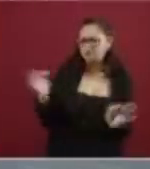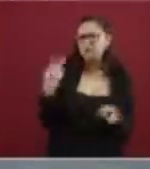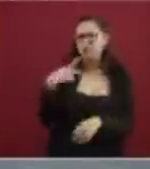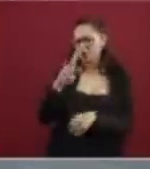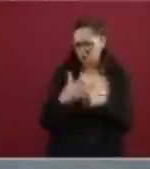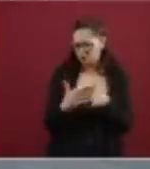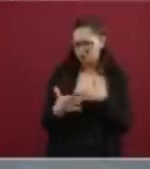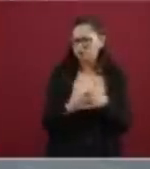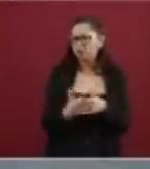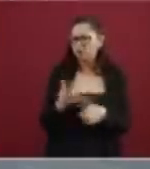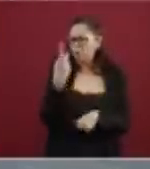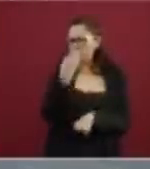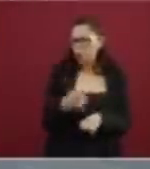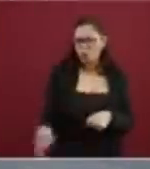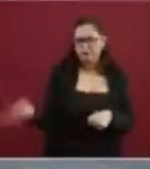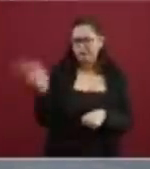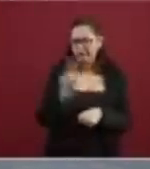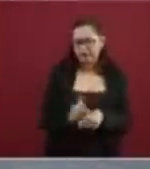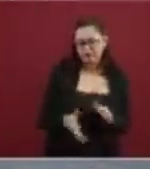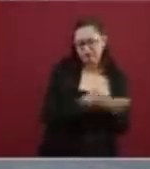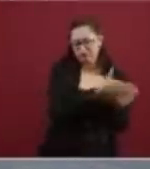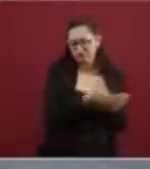de todo el trimestre,